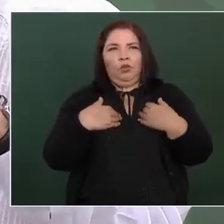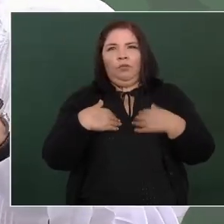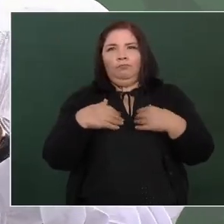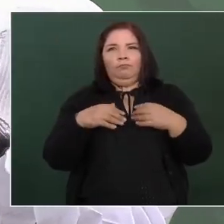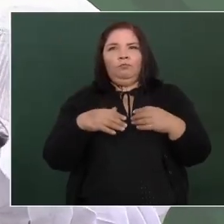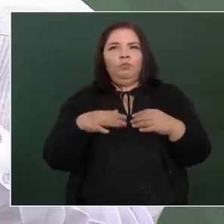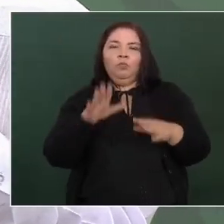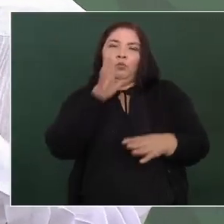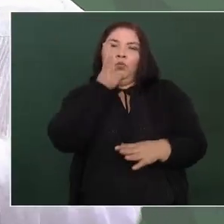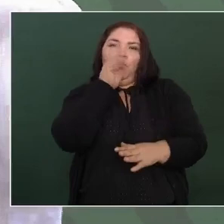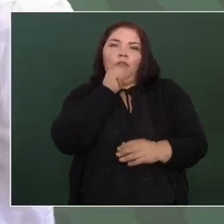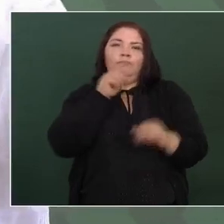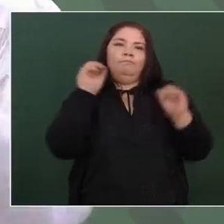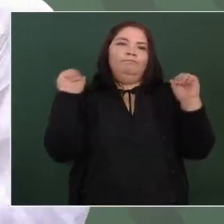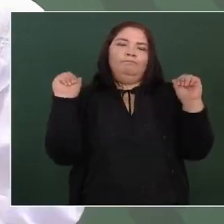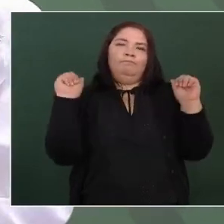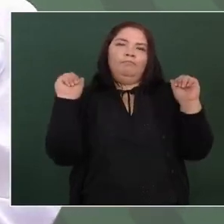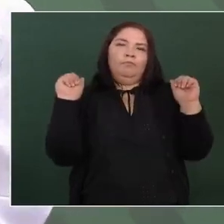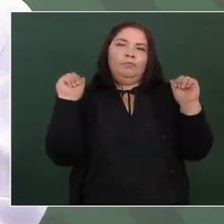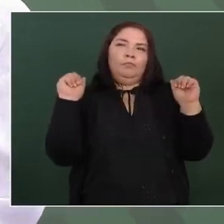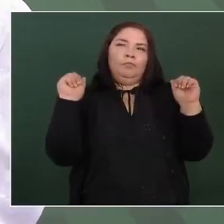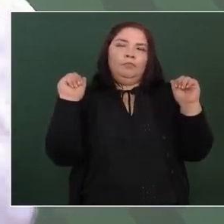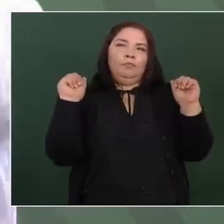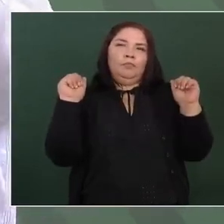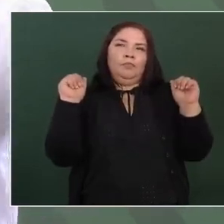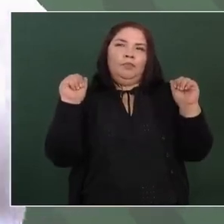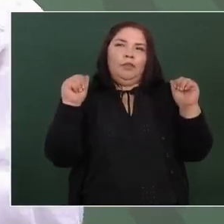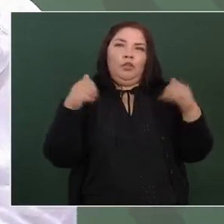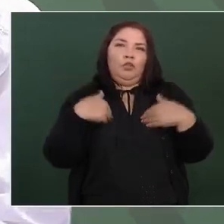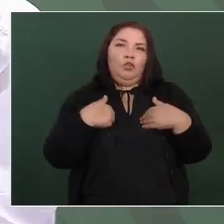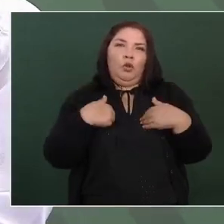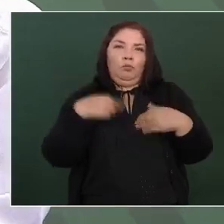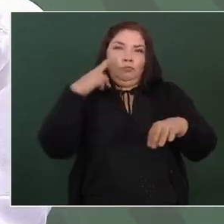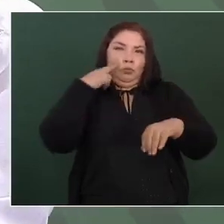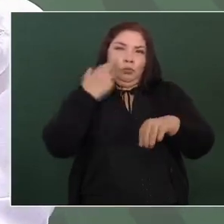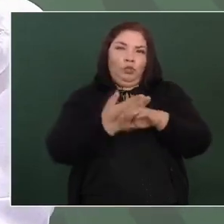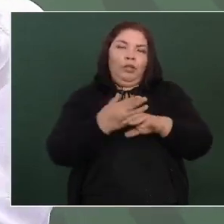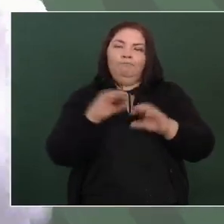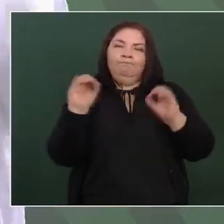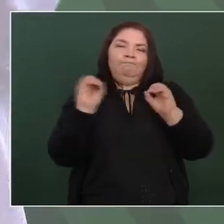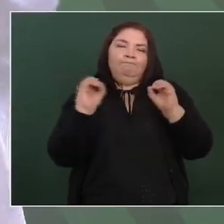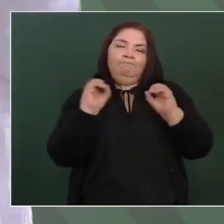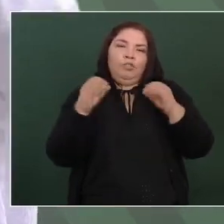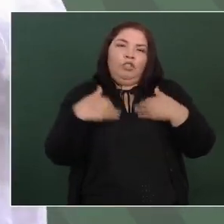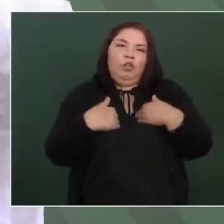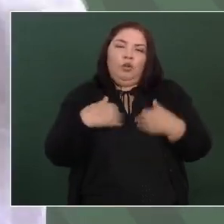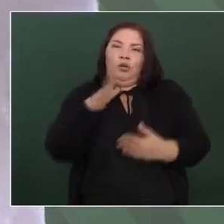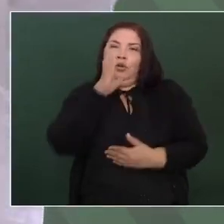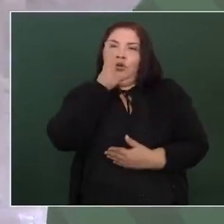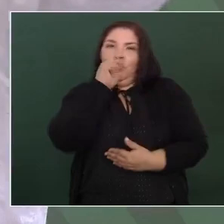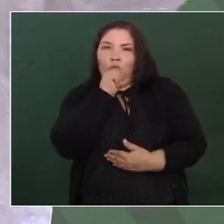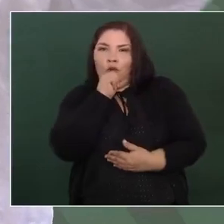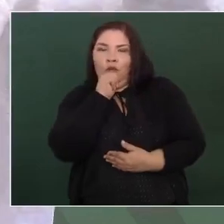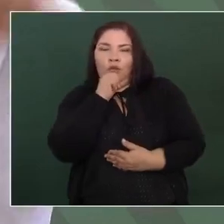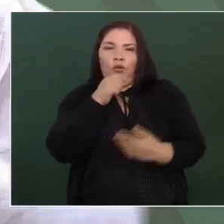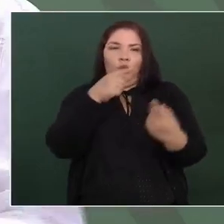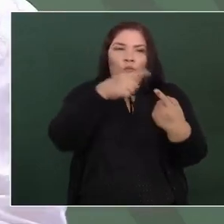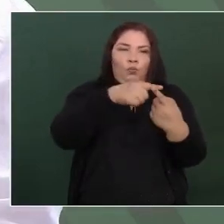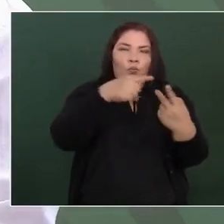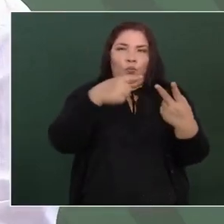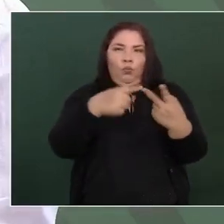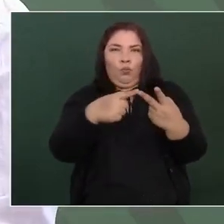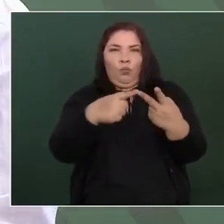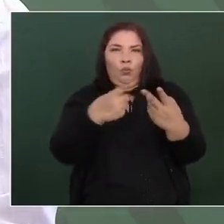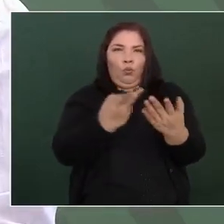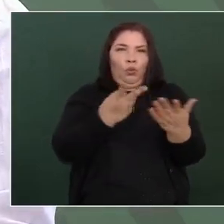incompetente o no me corresponde resolverlo porque no puedo ser juez y parte.